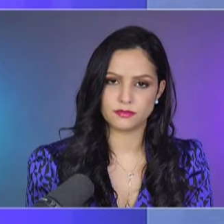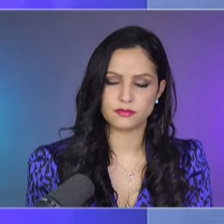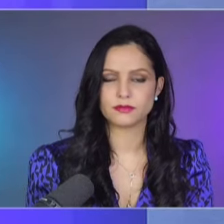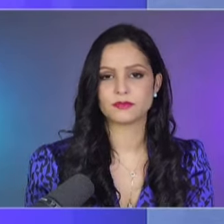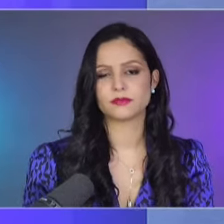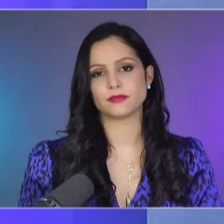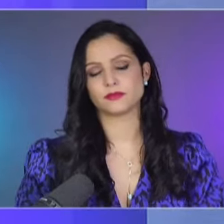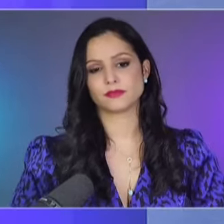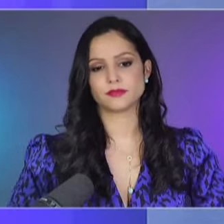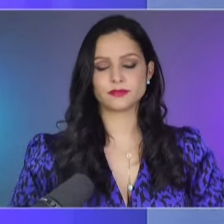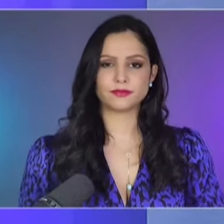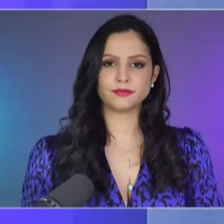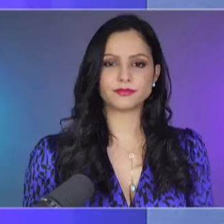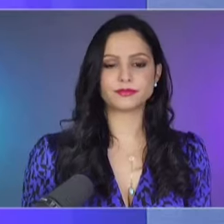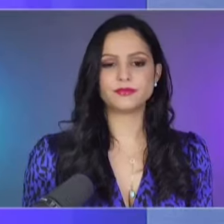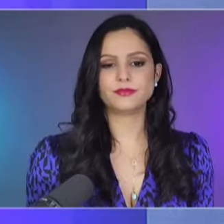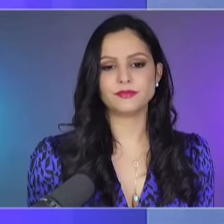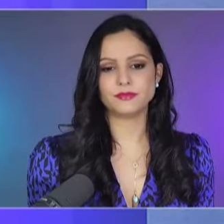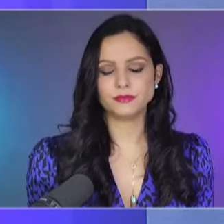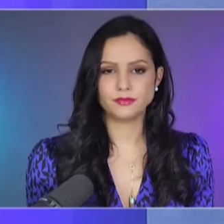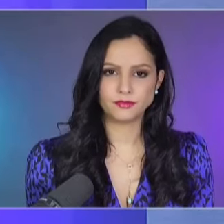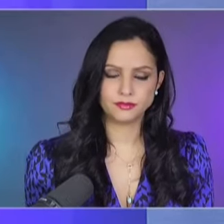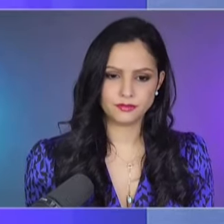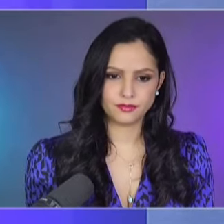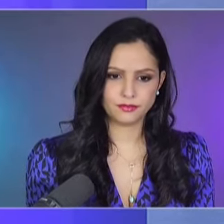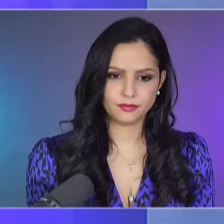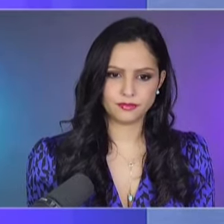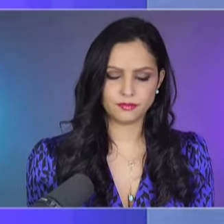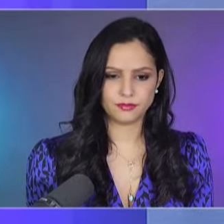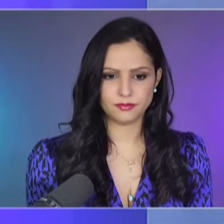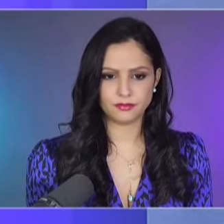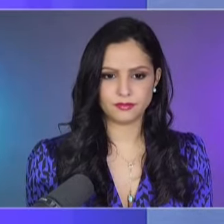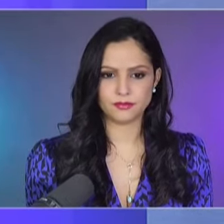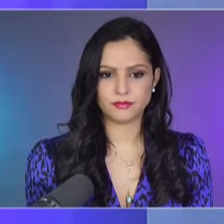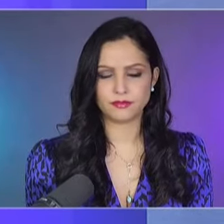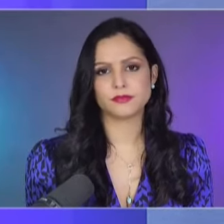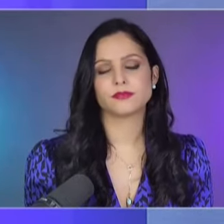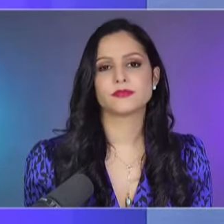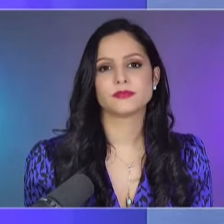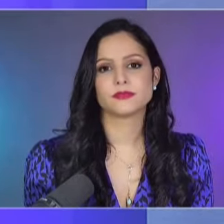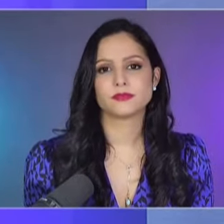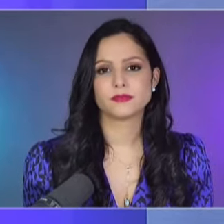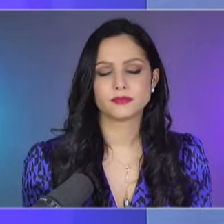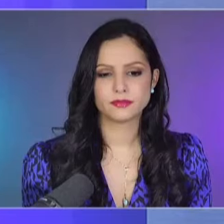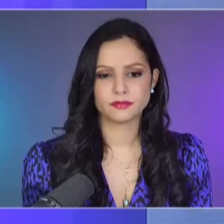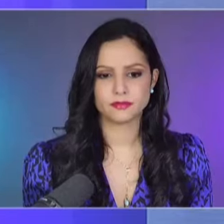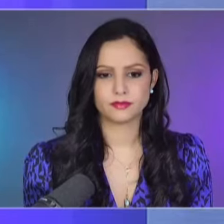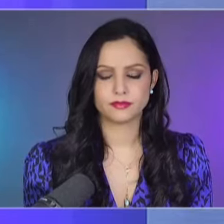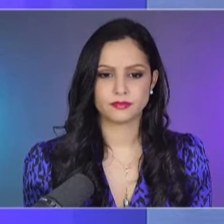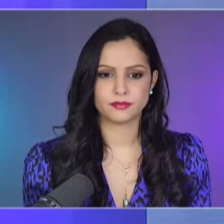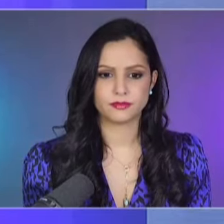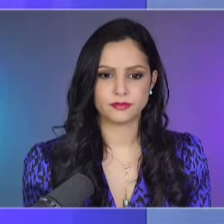que en pocos países ha crecido la delincuencia del 19 al 23, ¿en cuáles? Chile, Costa Rica, República